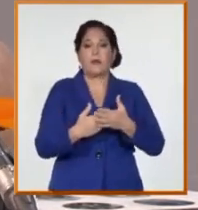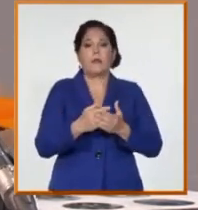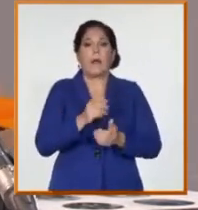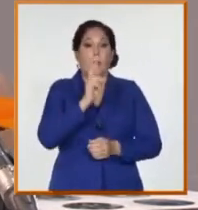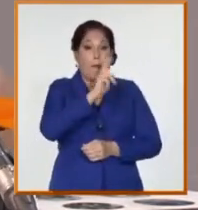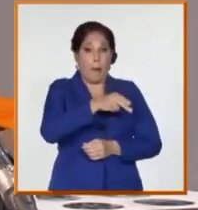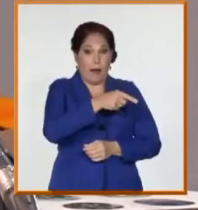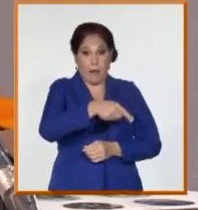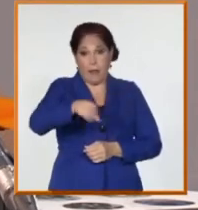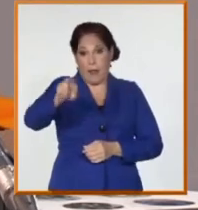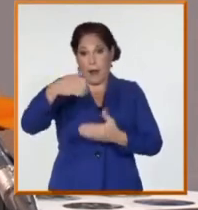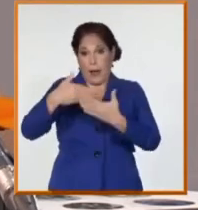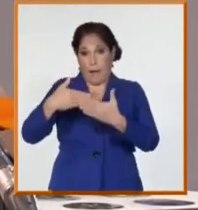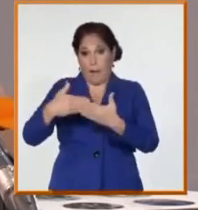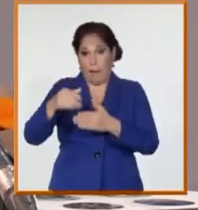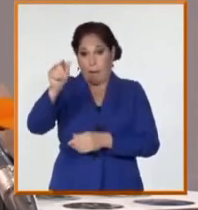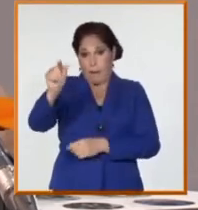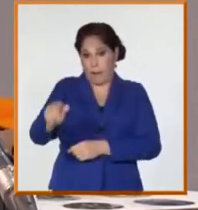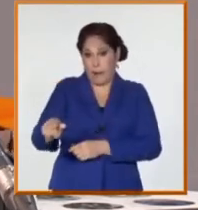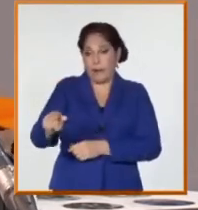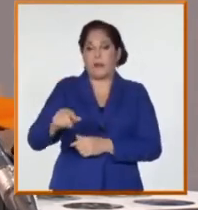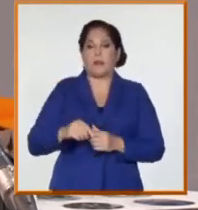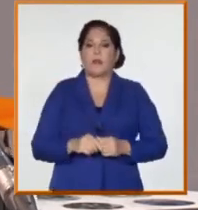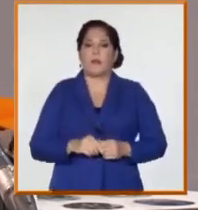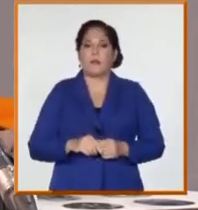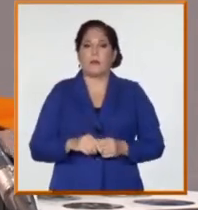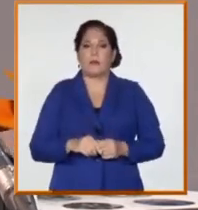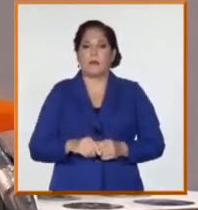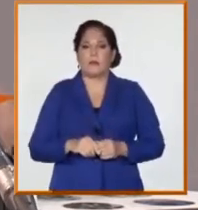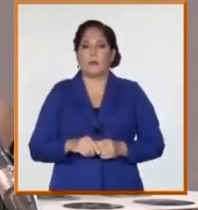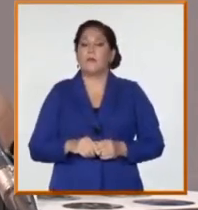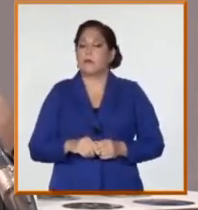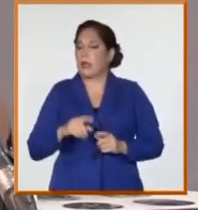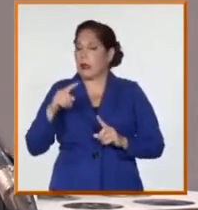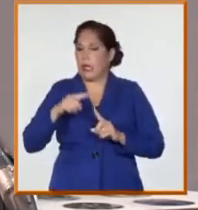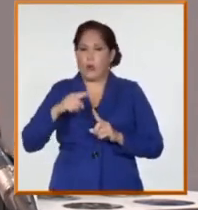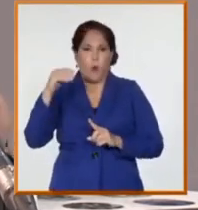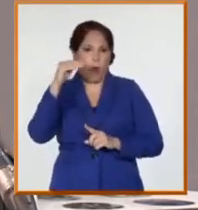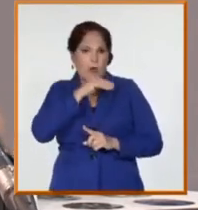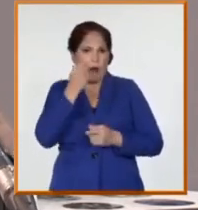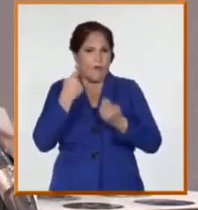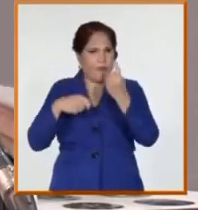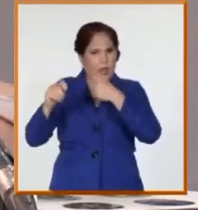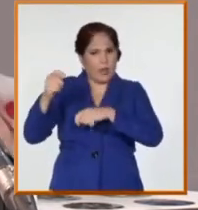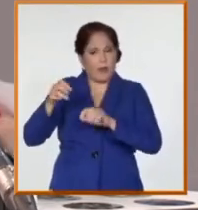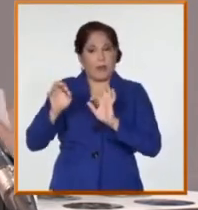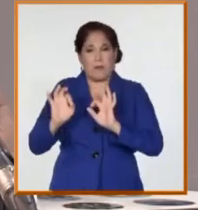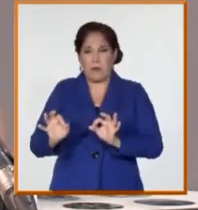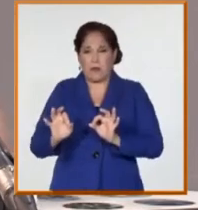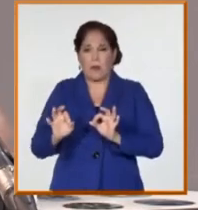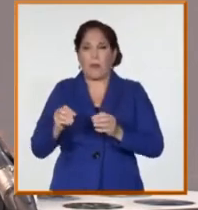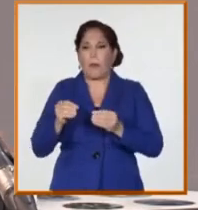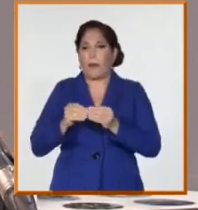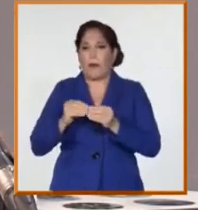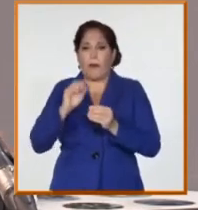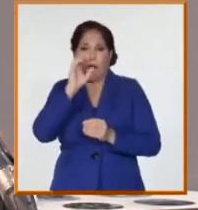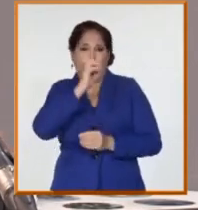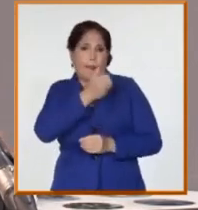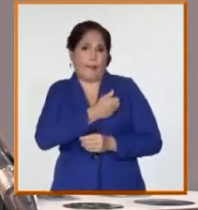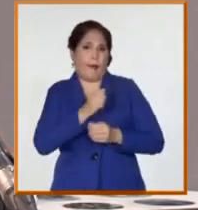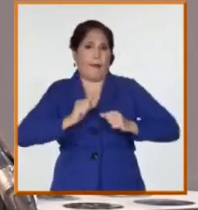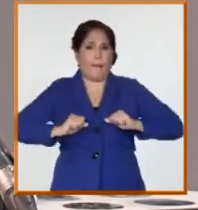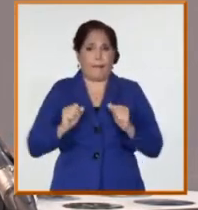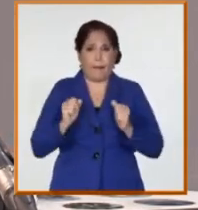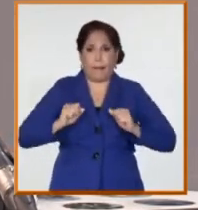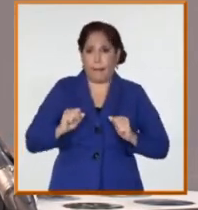a partir de que bueno nosotros importamos una gran parte de tecnología fundamentalmente vinculada a todo lo que es por sí no Avícola